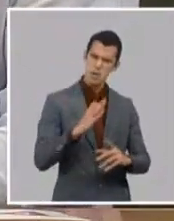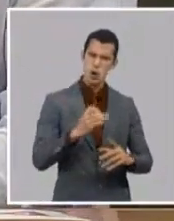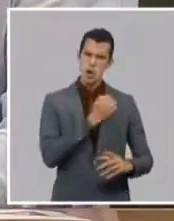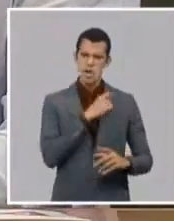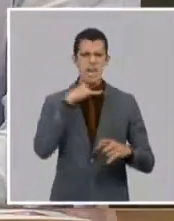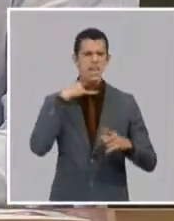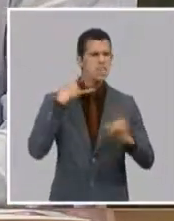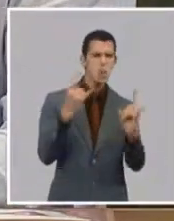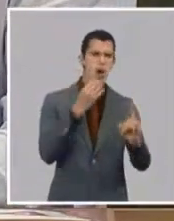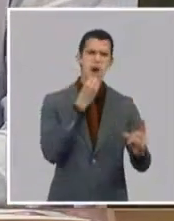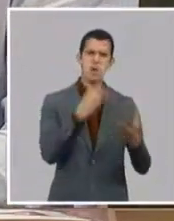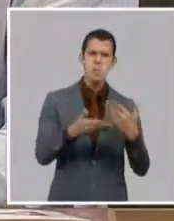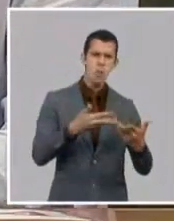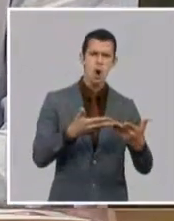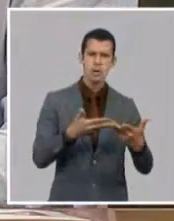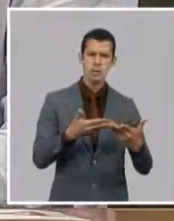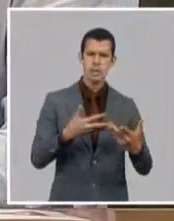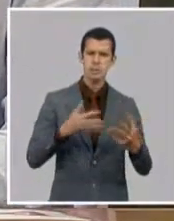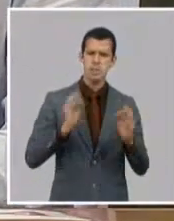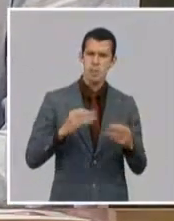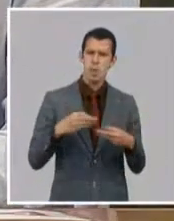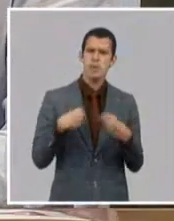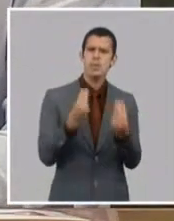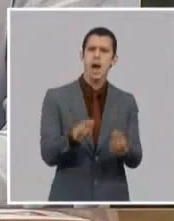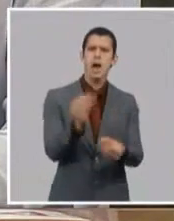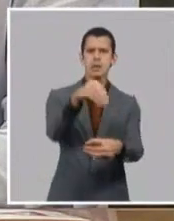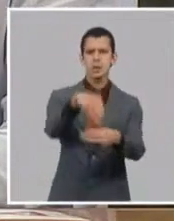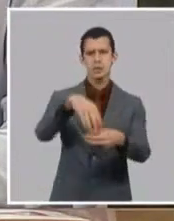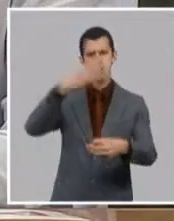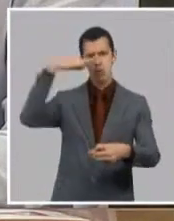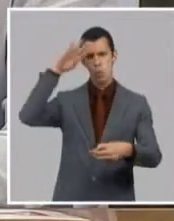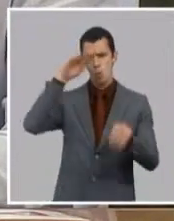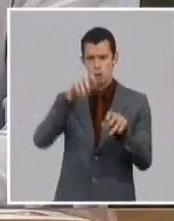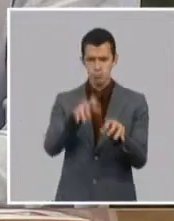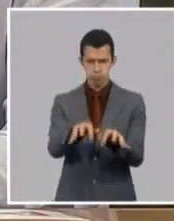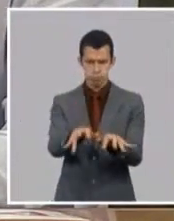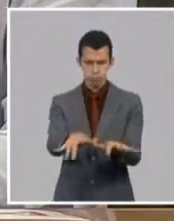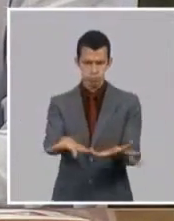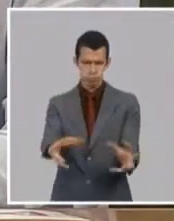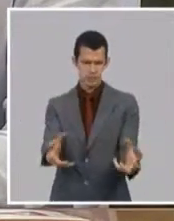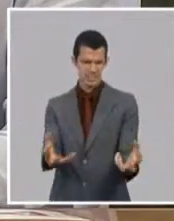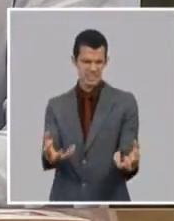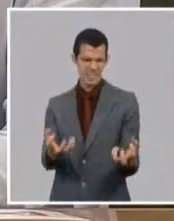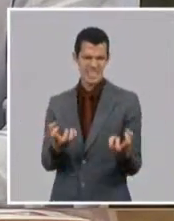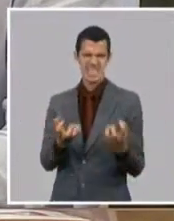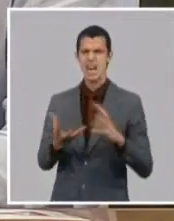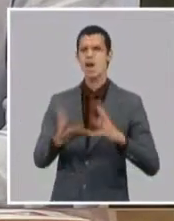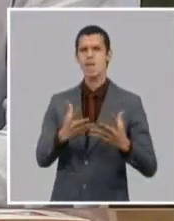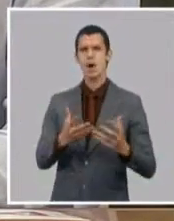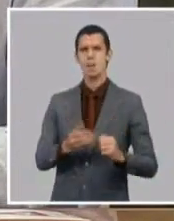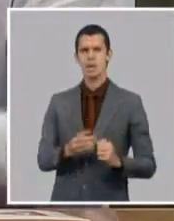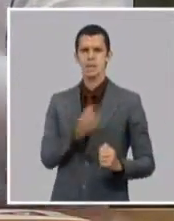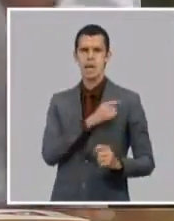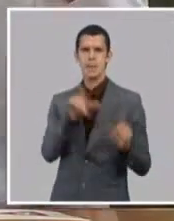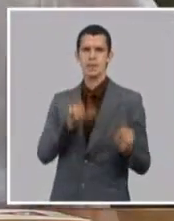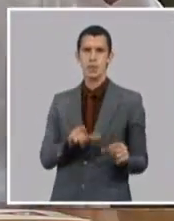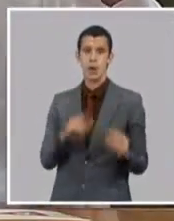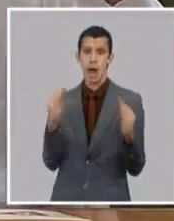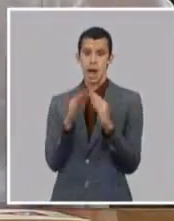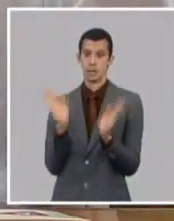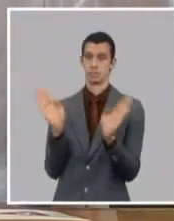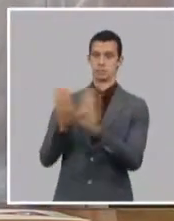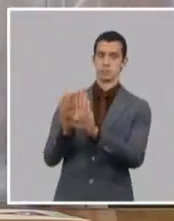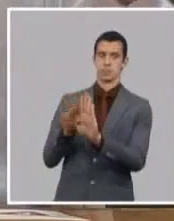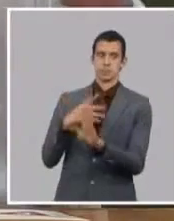redes sociales para crear inseguridad, para crear pánico, para desvirtuar. Yo estoy